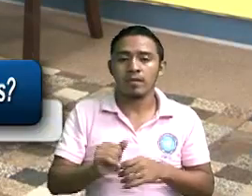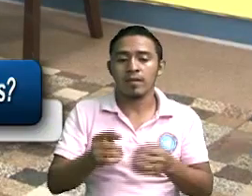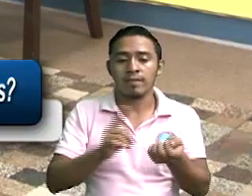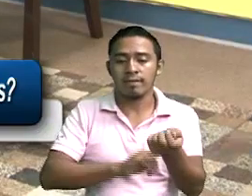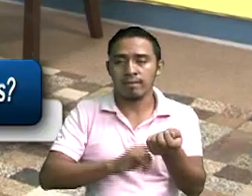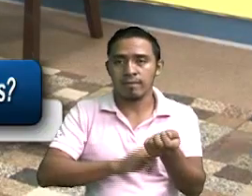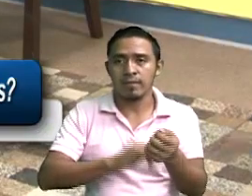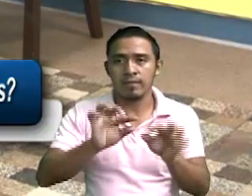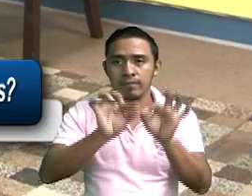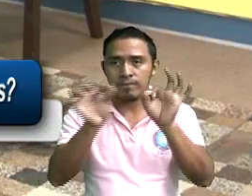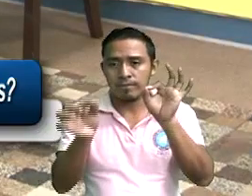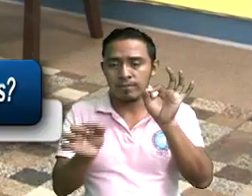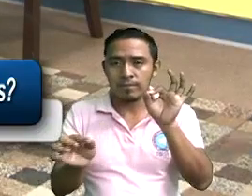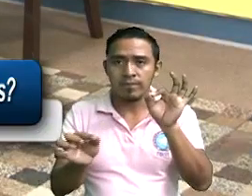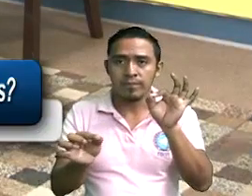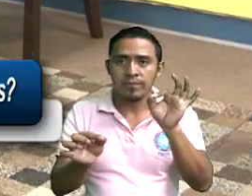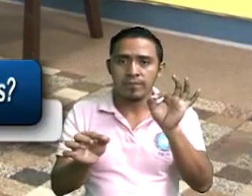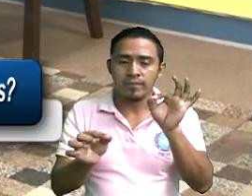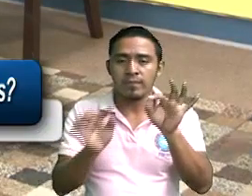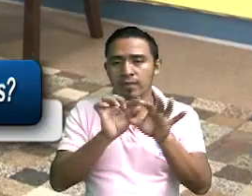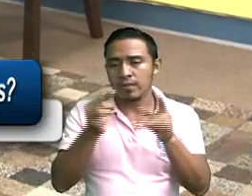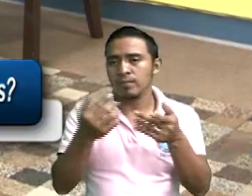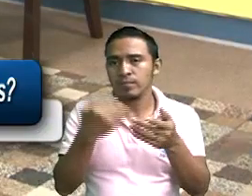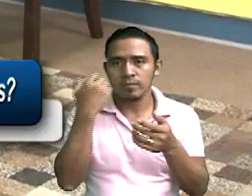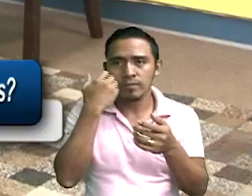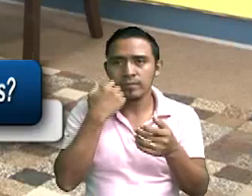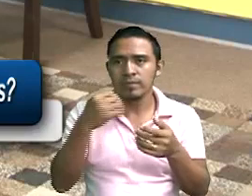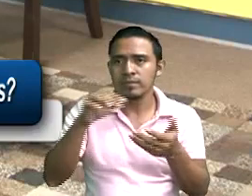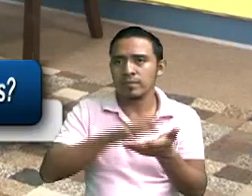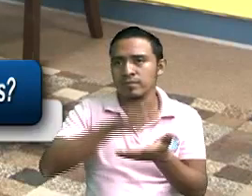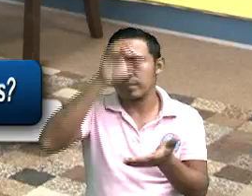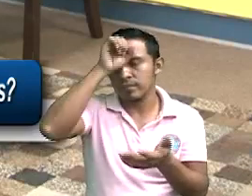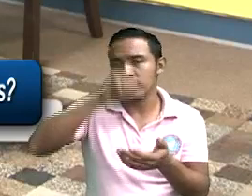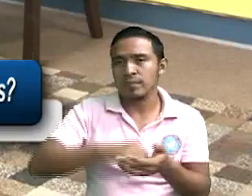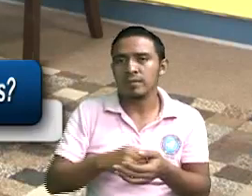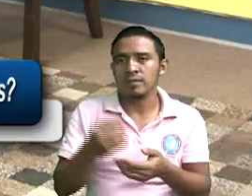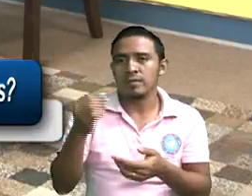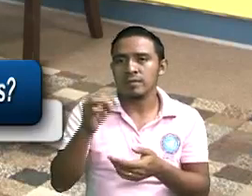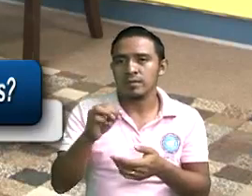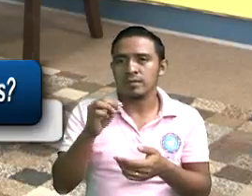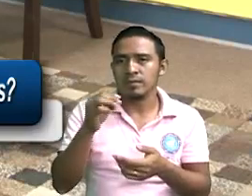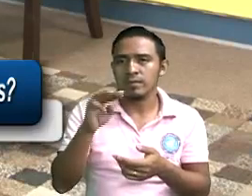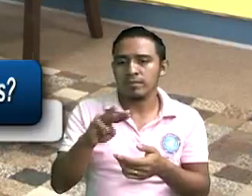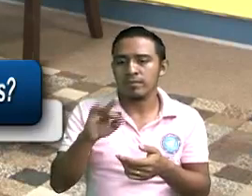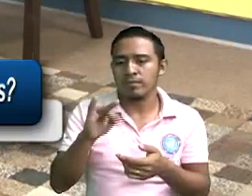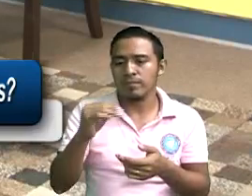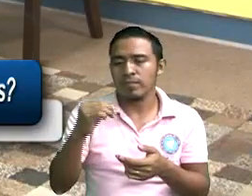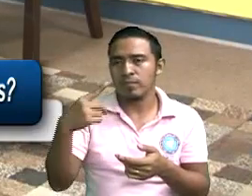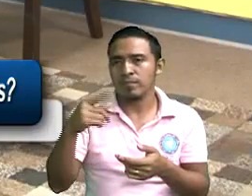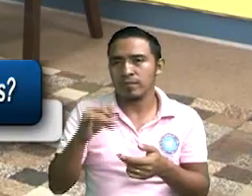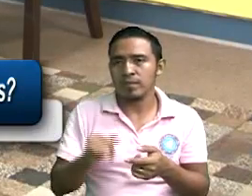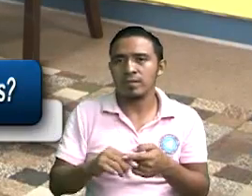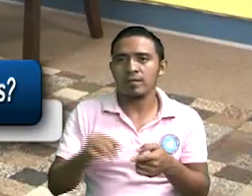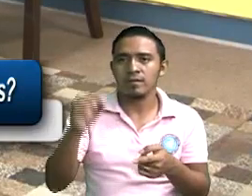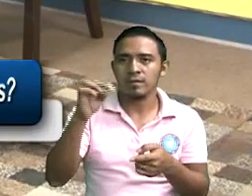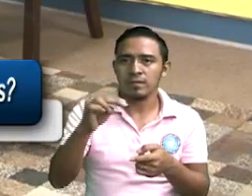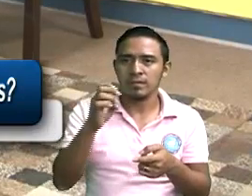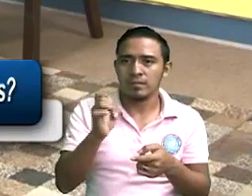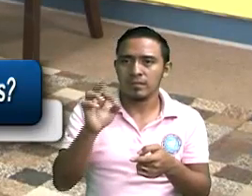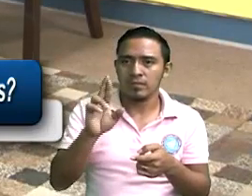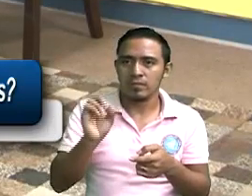nervio el que está enfermo se llama neuropatía. Ya aprendimos que cuando es el músculo se llama miopatía, cuando es el nervio se